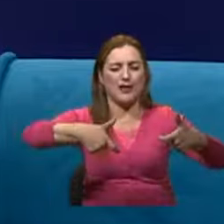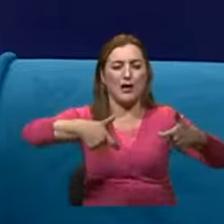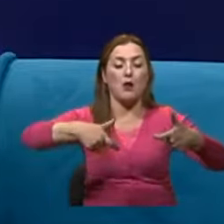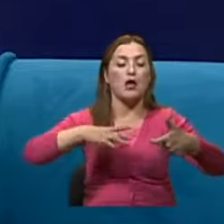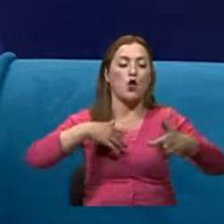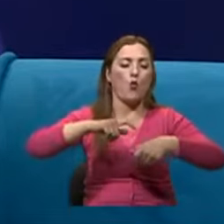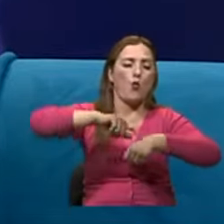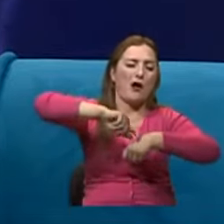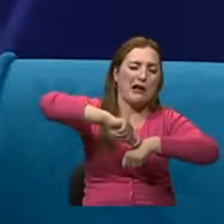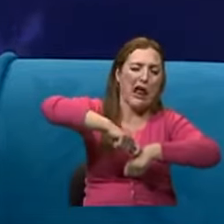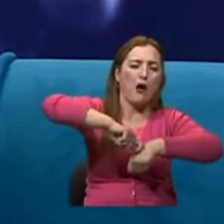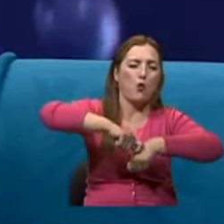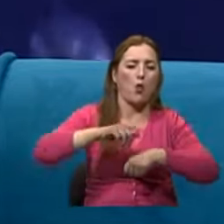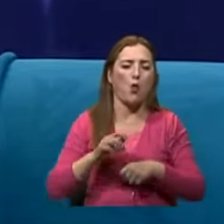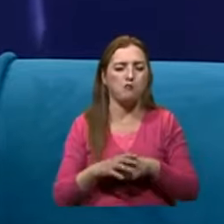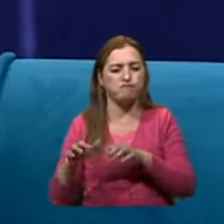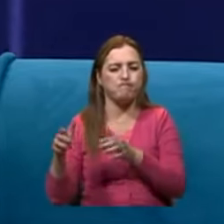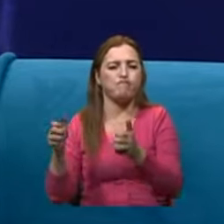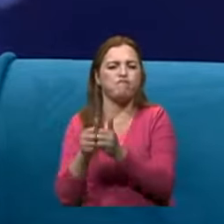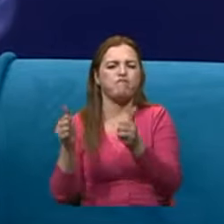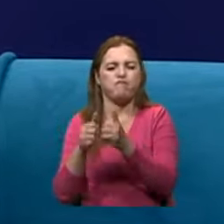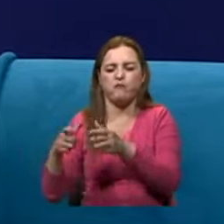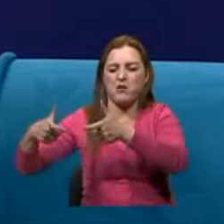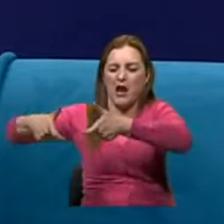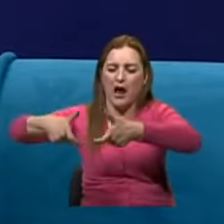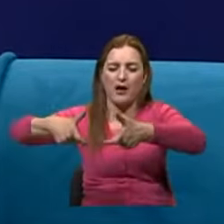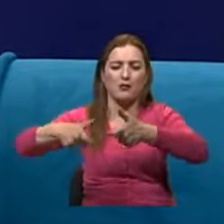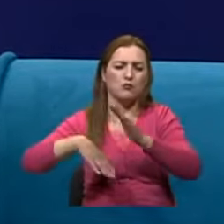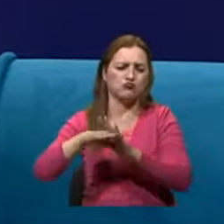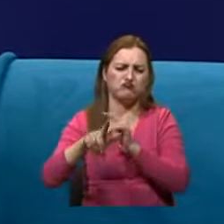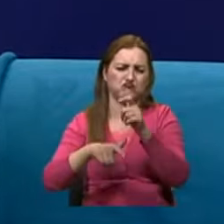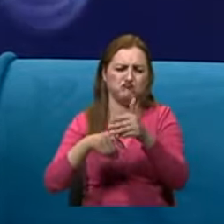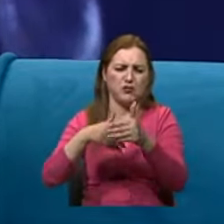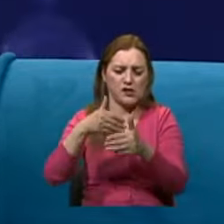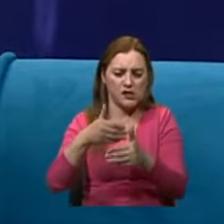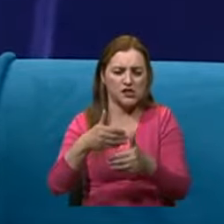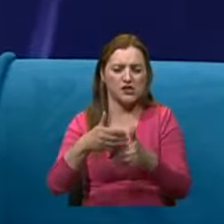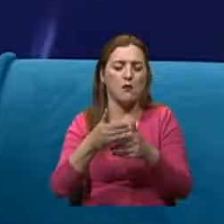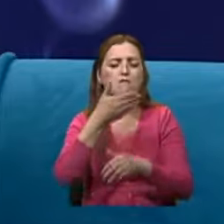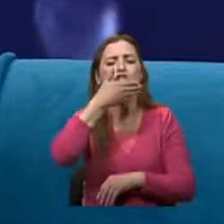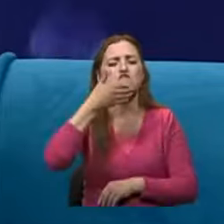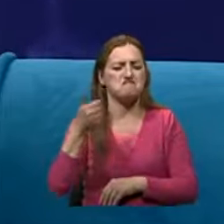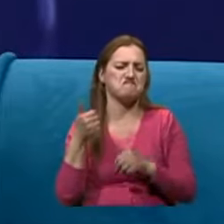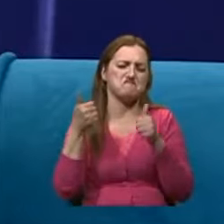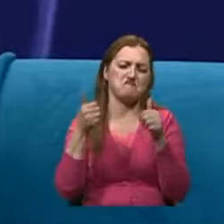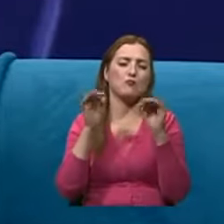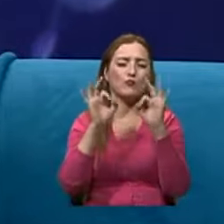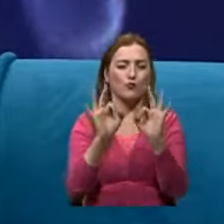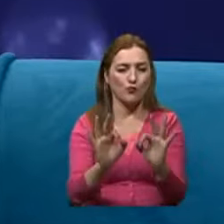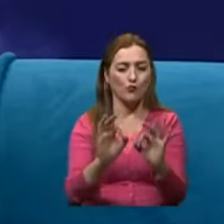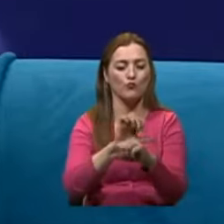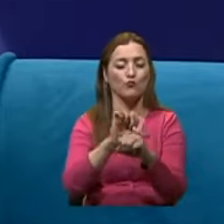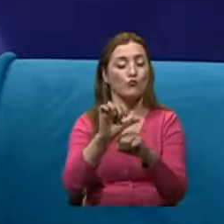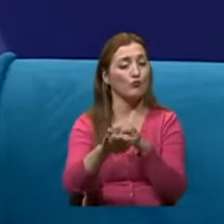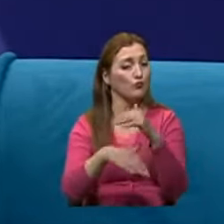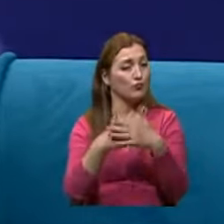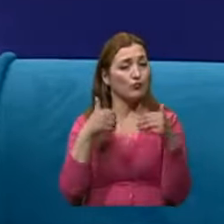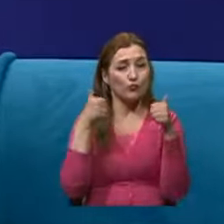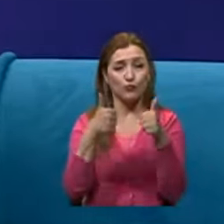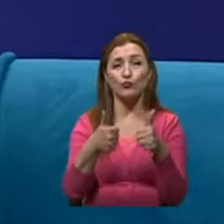en la mayoría de pacientes la recuperación es bastante buena, porque si es que se logra una cirugía